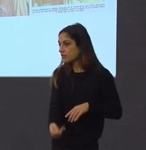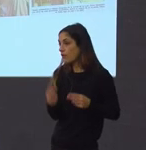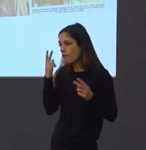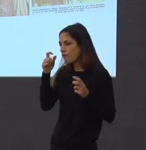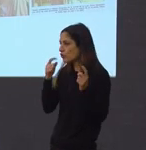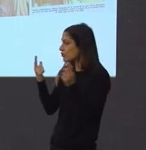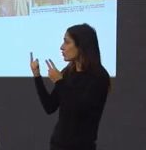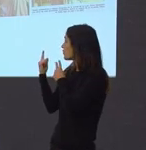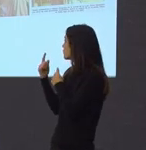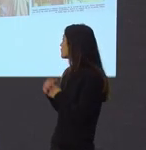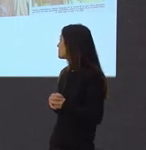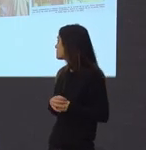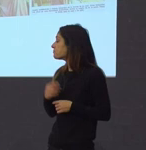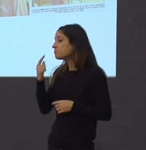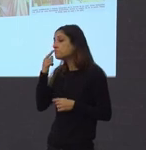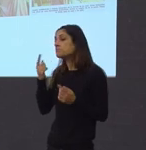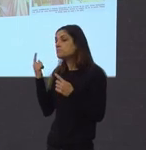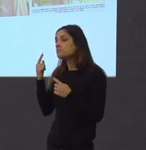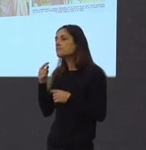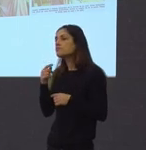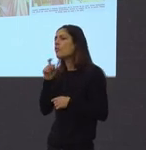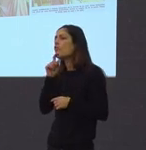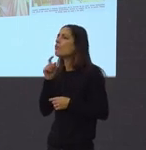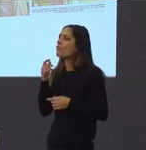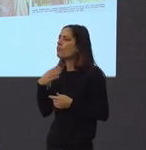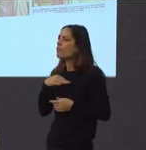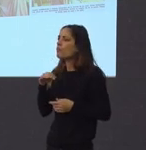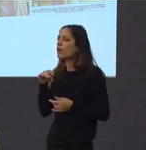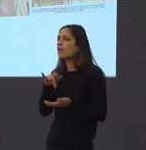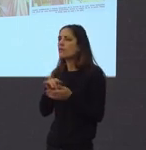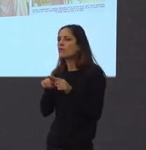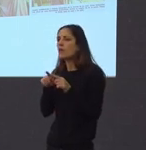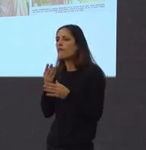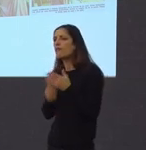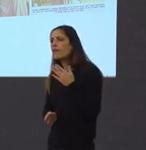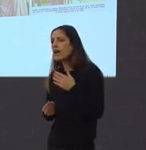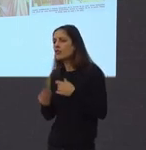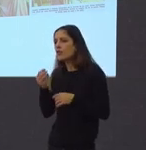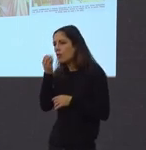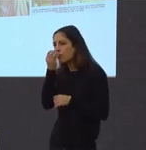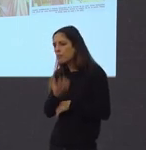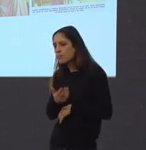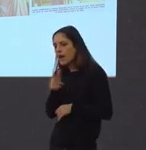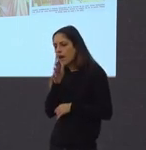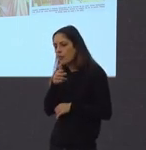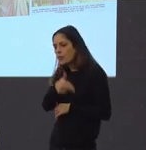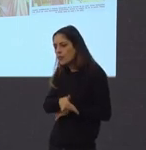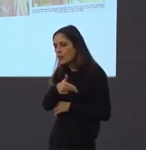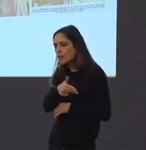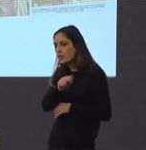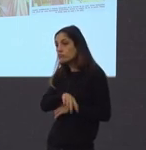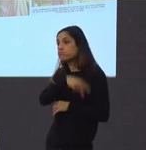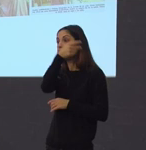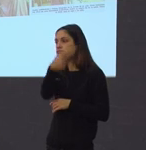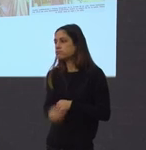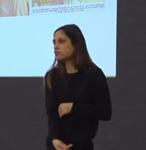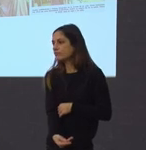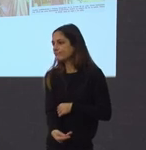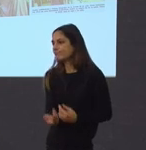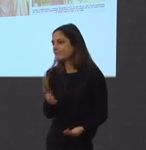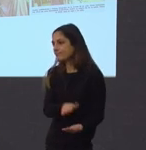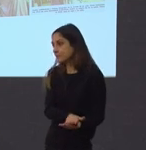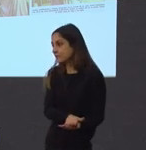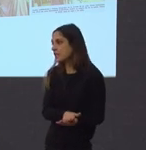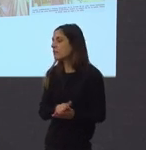caer regando as plantas por aí, non? Bueno, van morrendo os testigos que